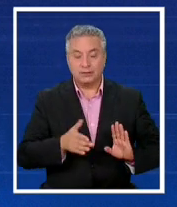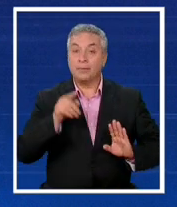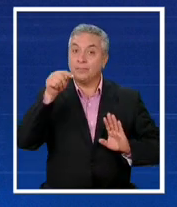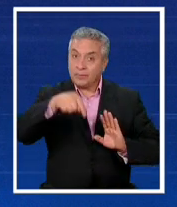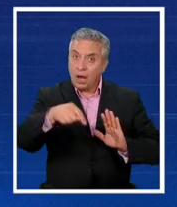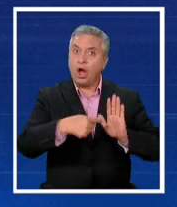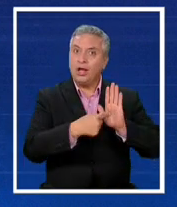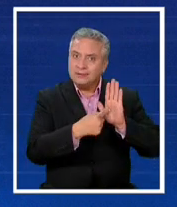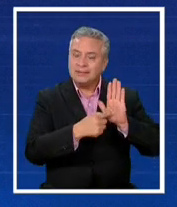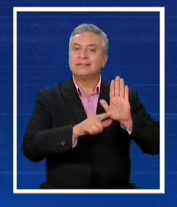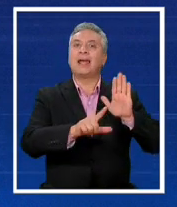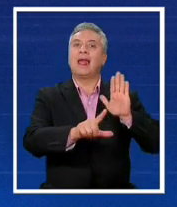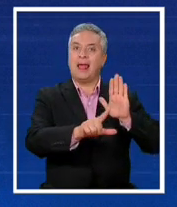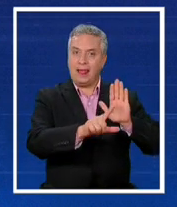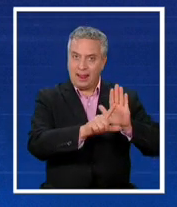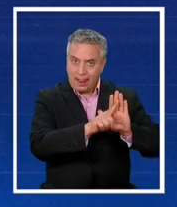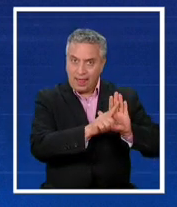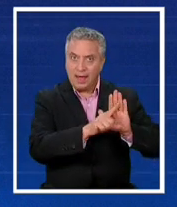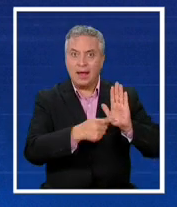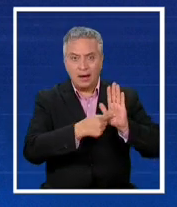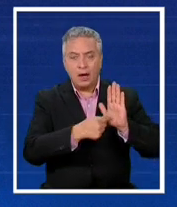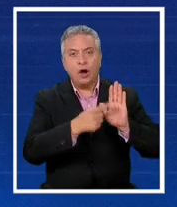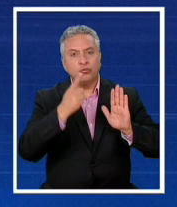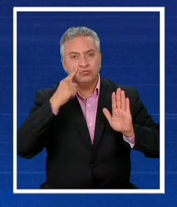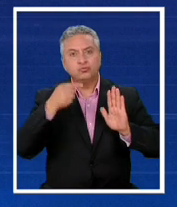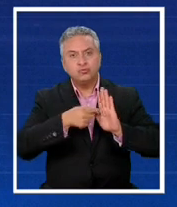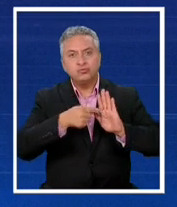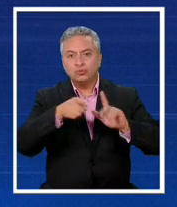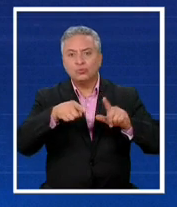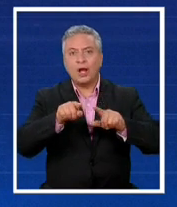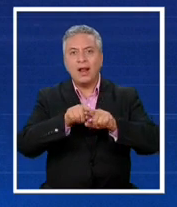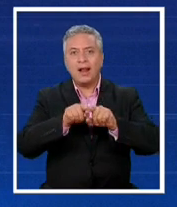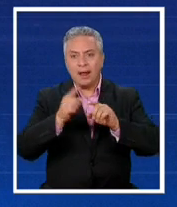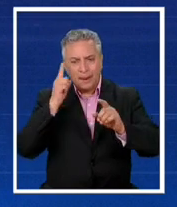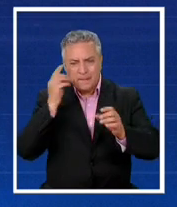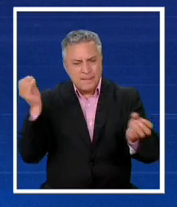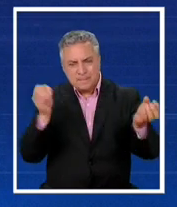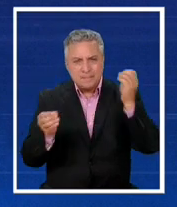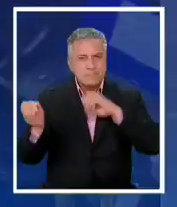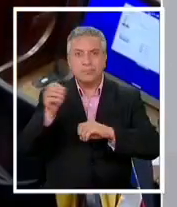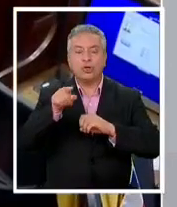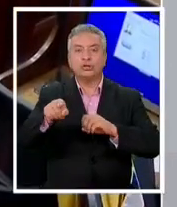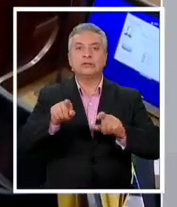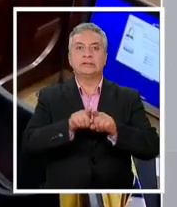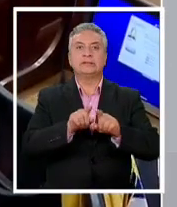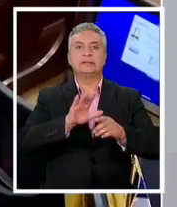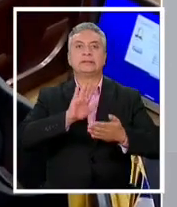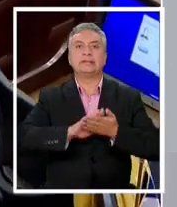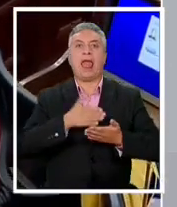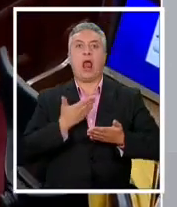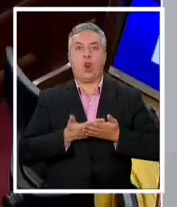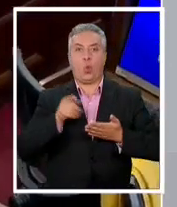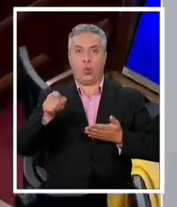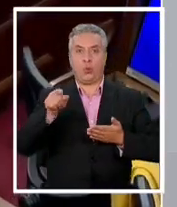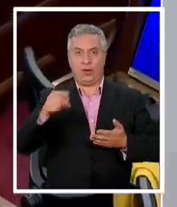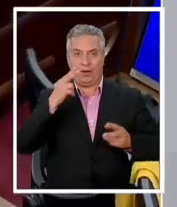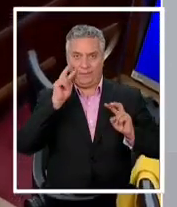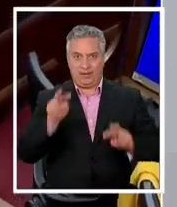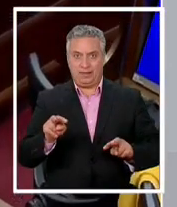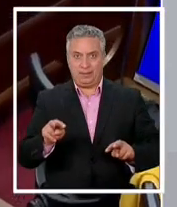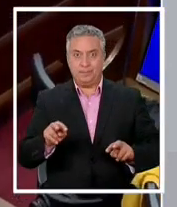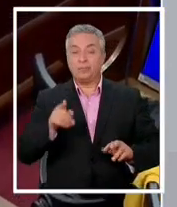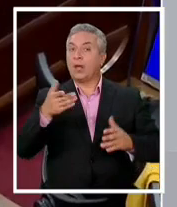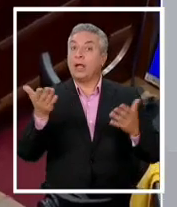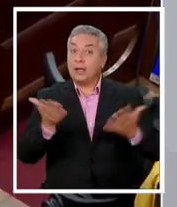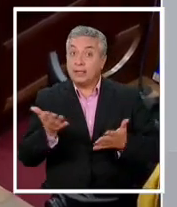ley sobre la implementación del Sistema Nacional de Salud. Acá lo que se pide es que el Poder Ejecutivo